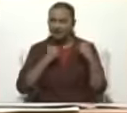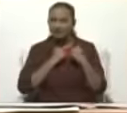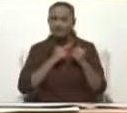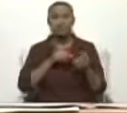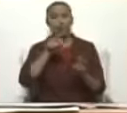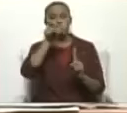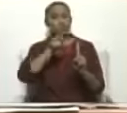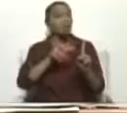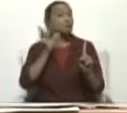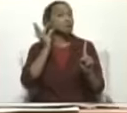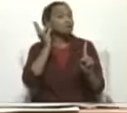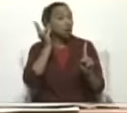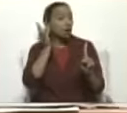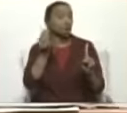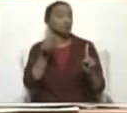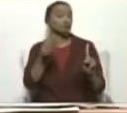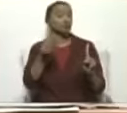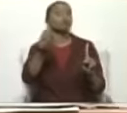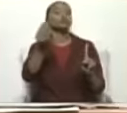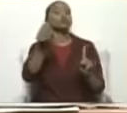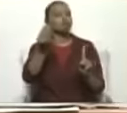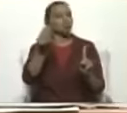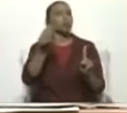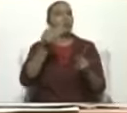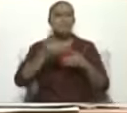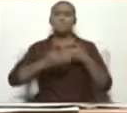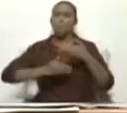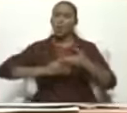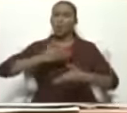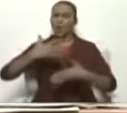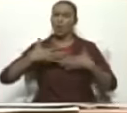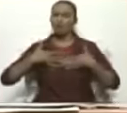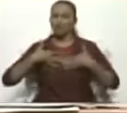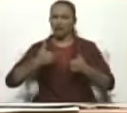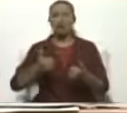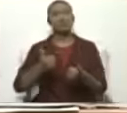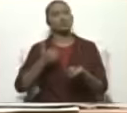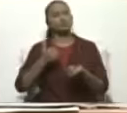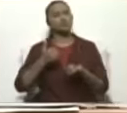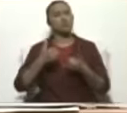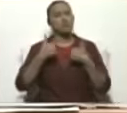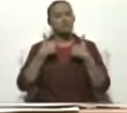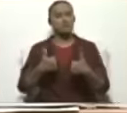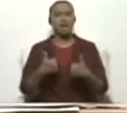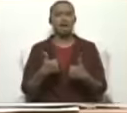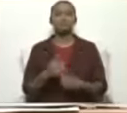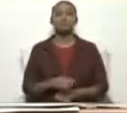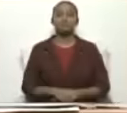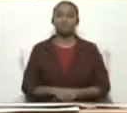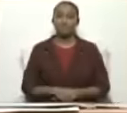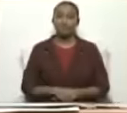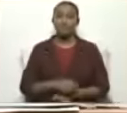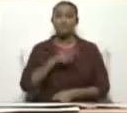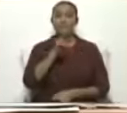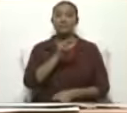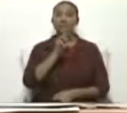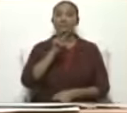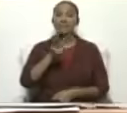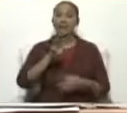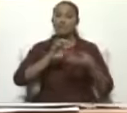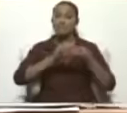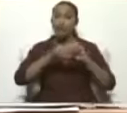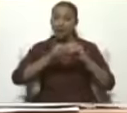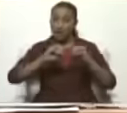pues, y estamos seguros que va a superar eso. Pero ya llevamos 30 clasificados a los Juegos Olímpicos y 23 a los